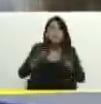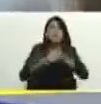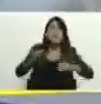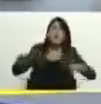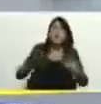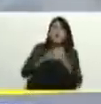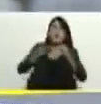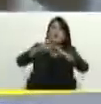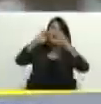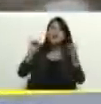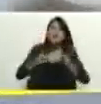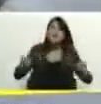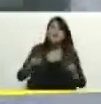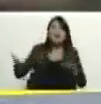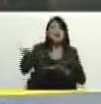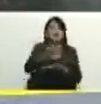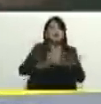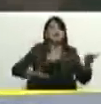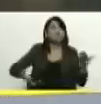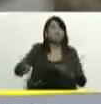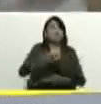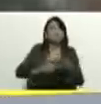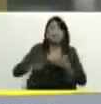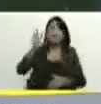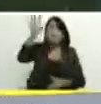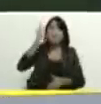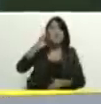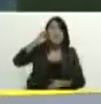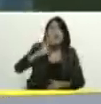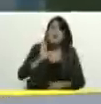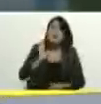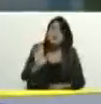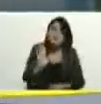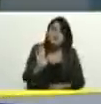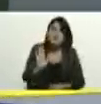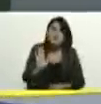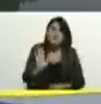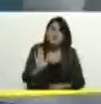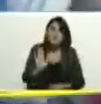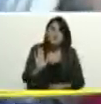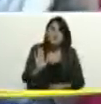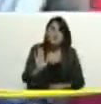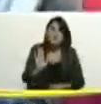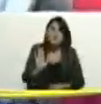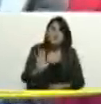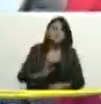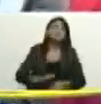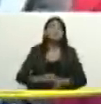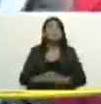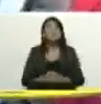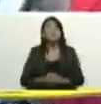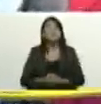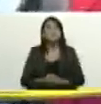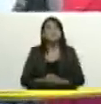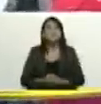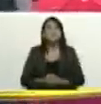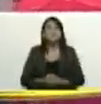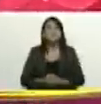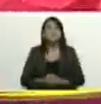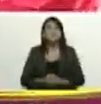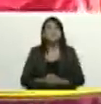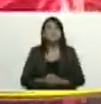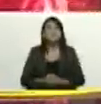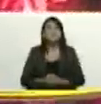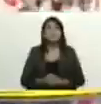compartida, una patria bolivariana. apenas eran